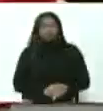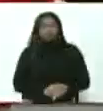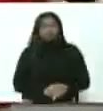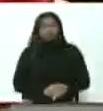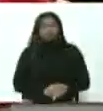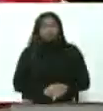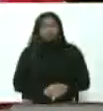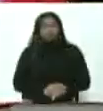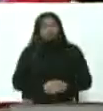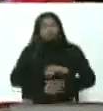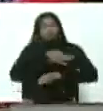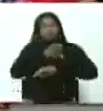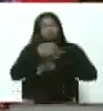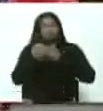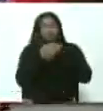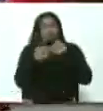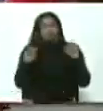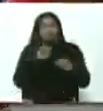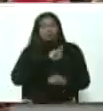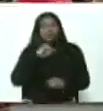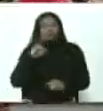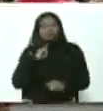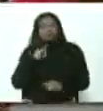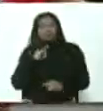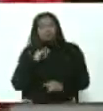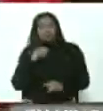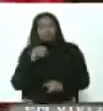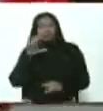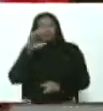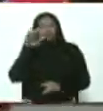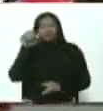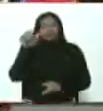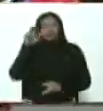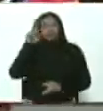En el municipio Independencia, Carlos Vidal.